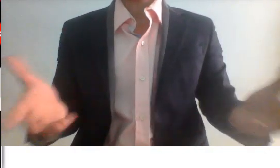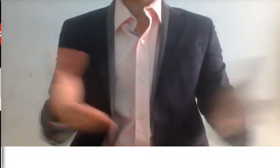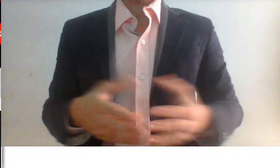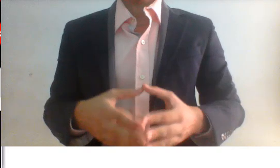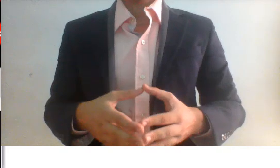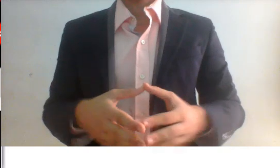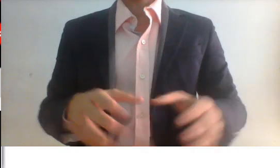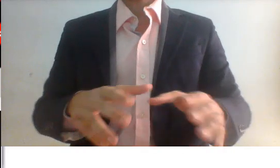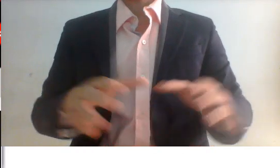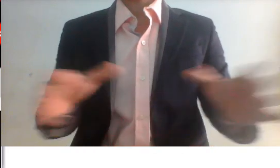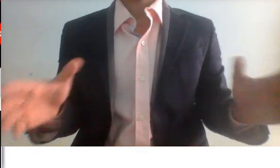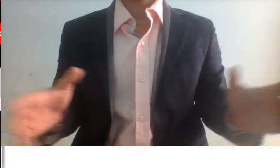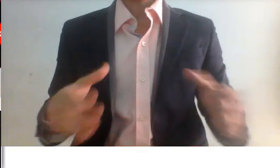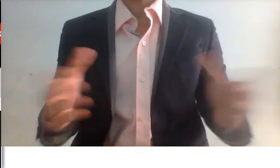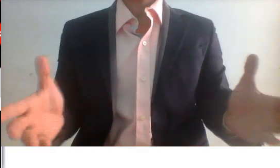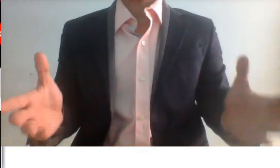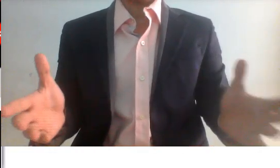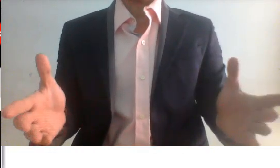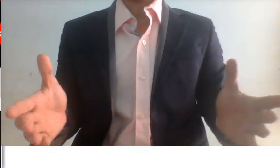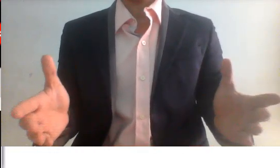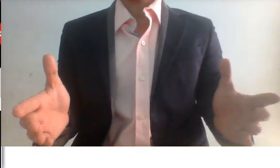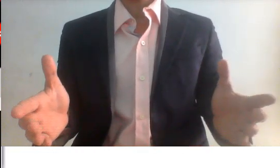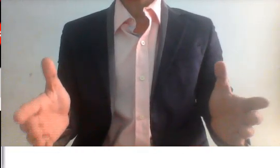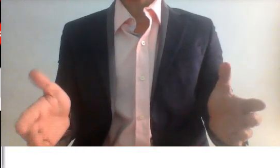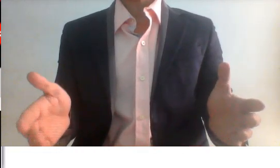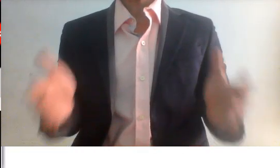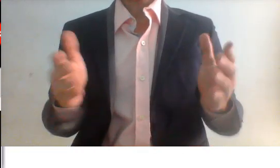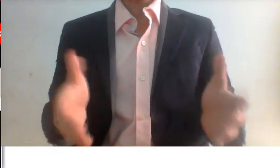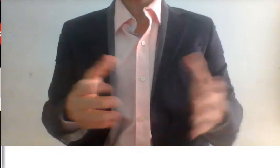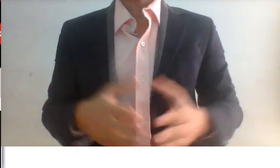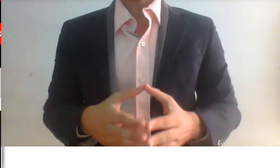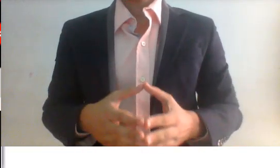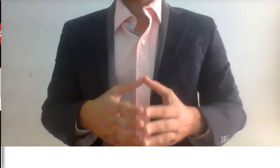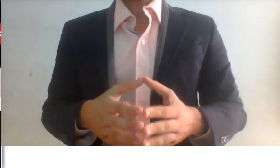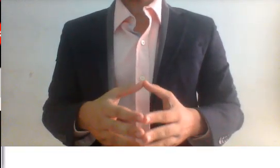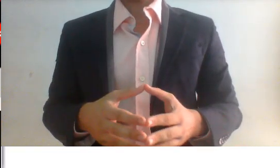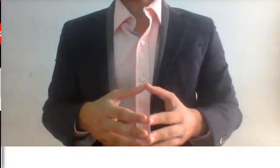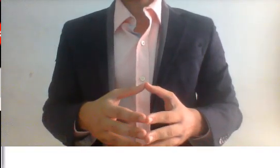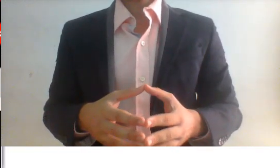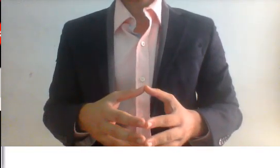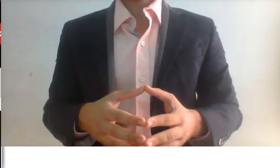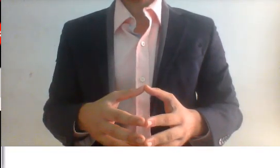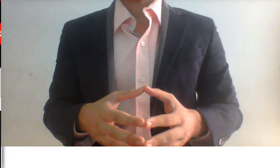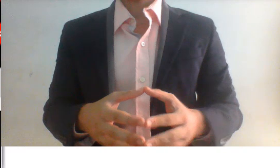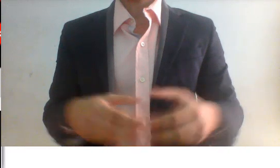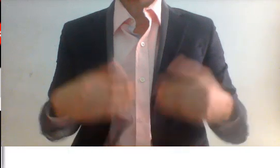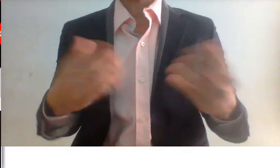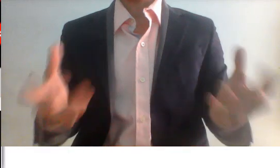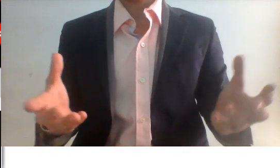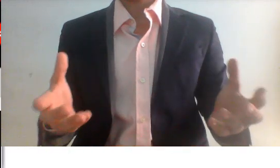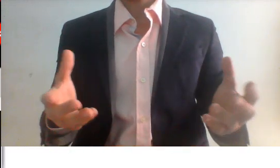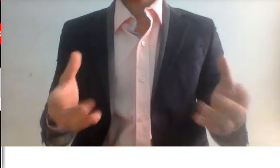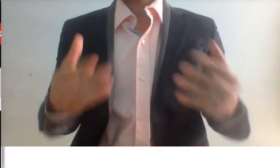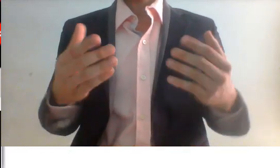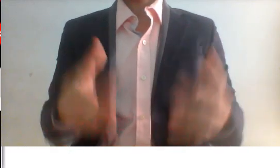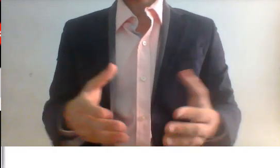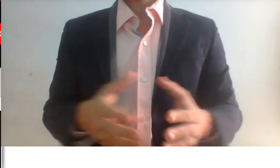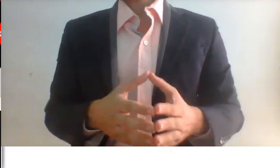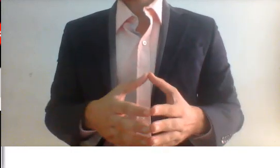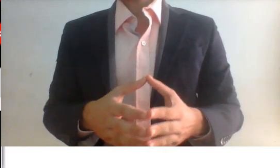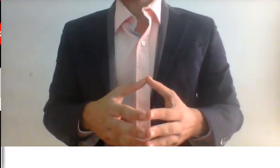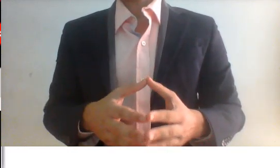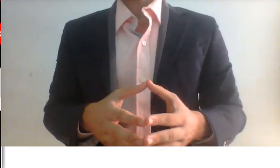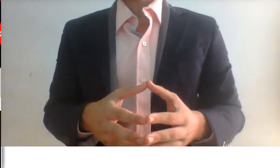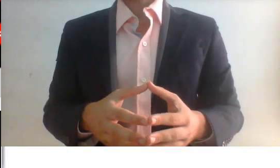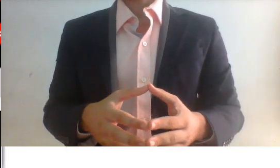primer momento. No necesitas ser un genio para detectarlo. Por ahora, esperemos si estas indagatorias prosigan. Incluso en